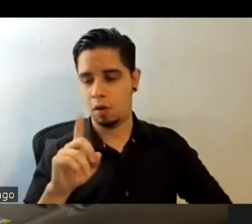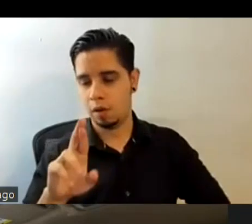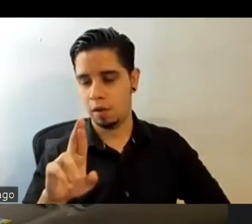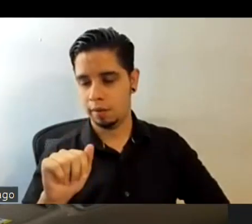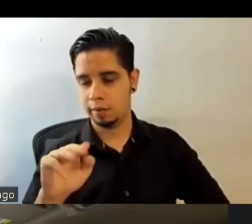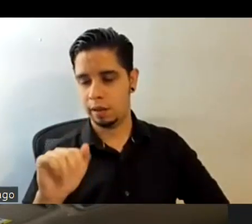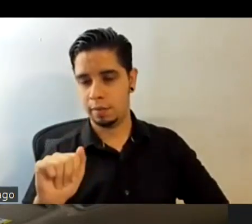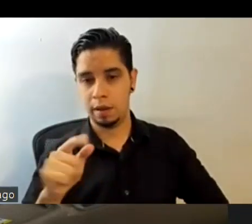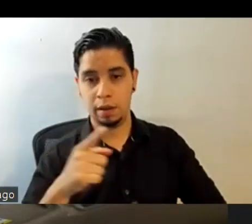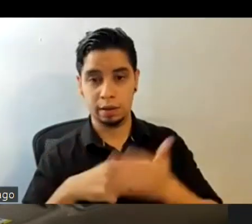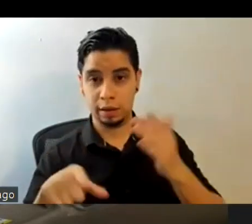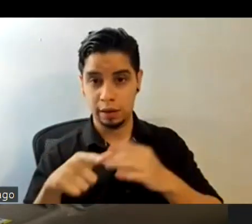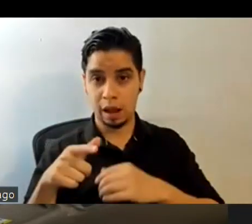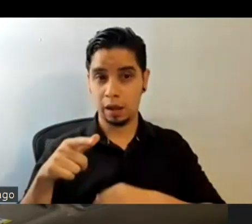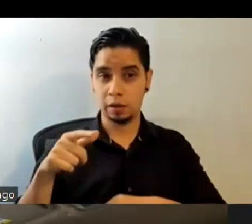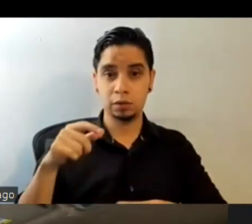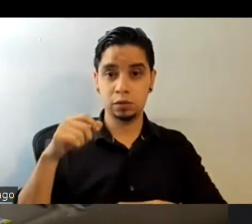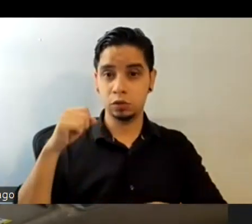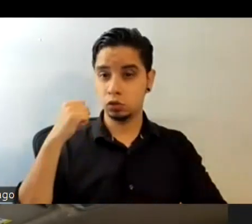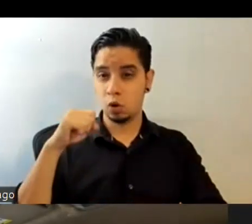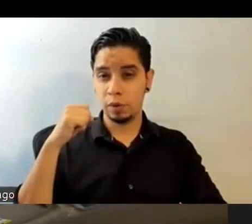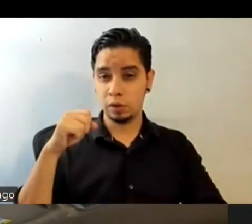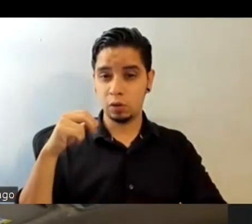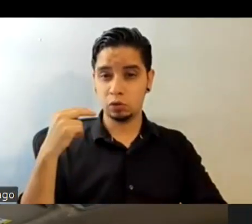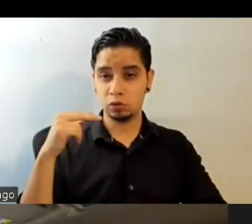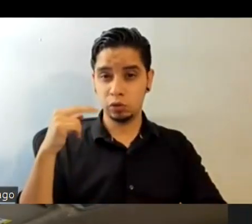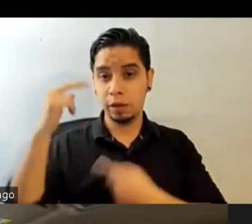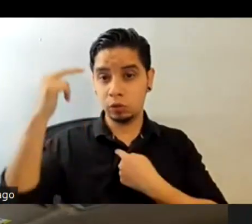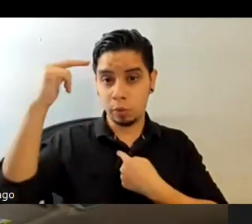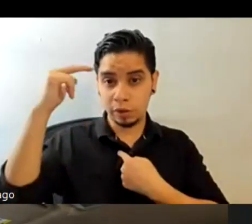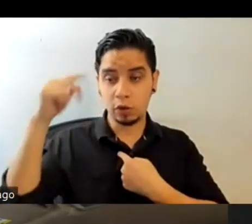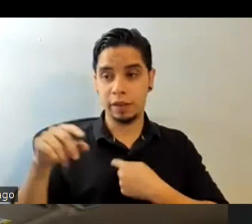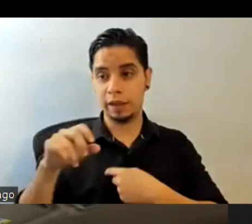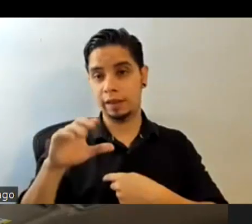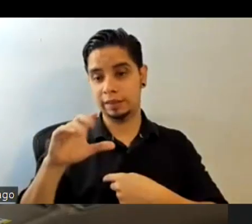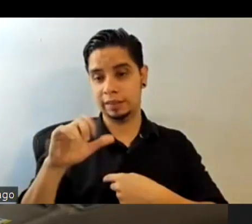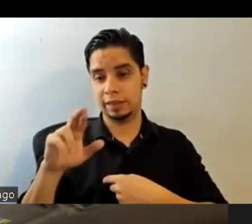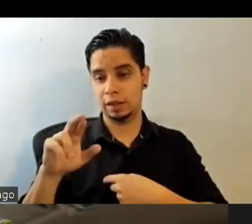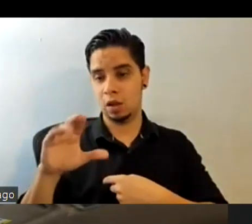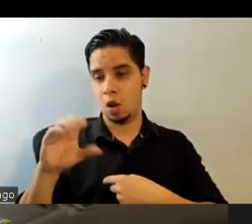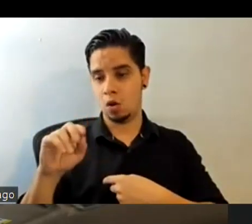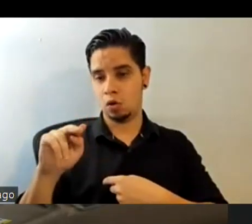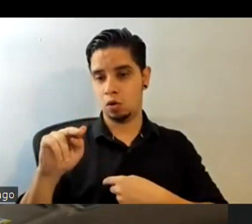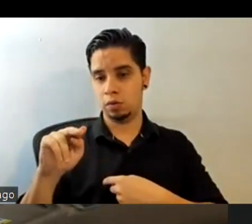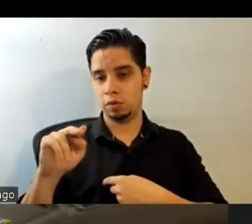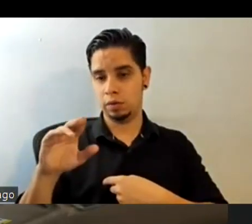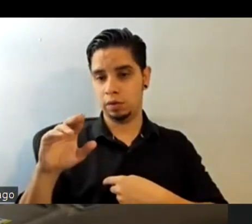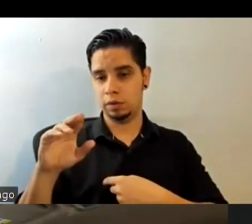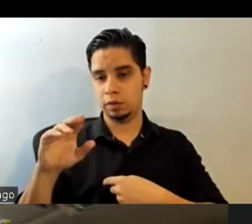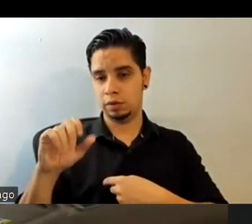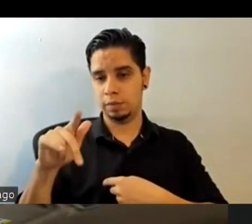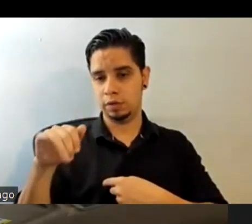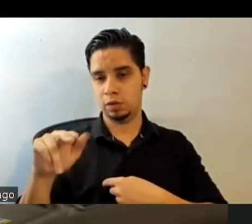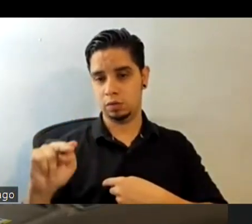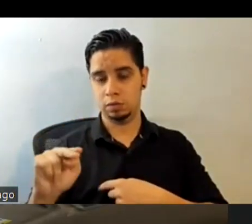sobrino de César Concepción. Se llamaba Pepito Concepción. Y él iba a casa a escribir los dramas, yo le ayudaba, él me decía, búscame